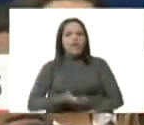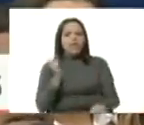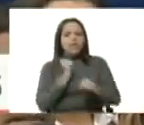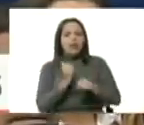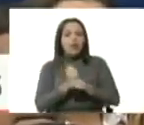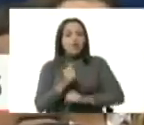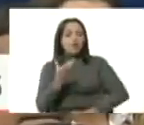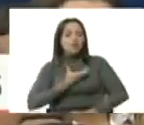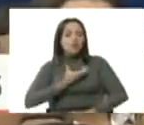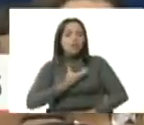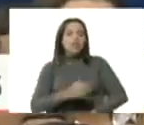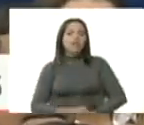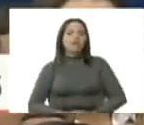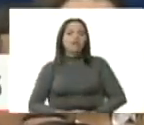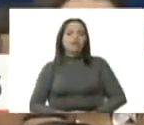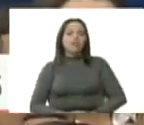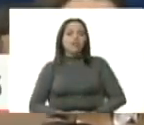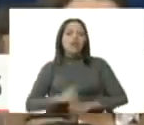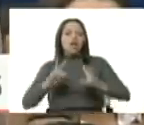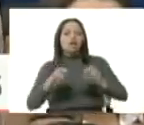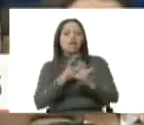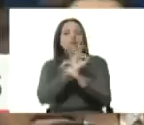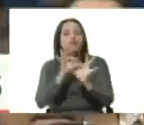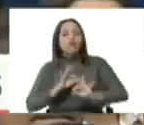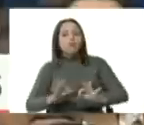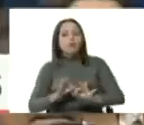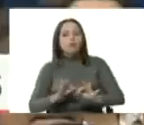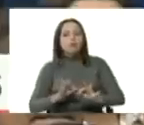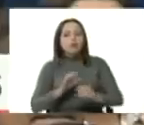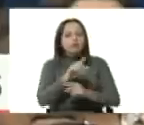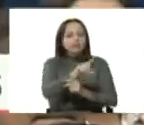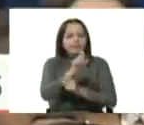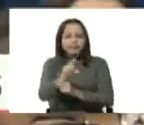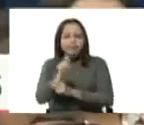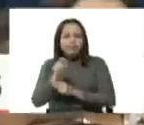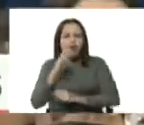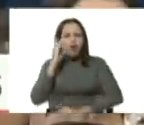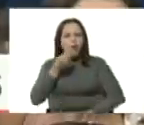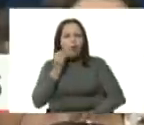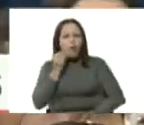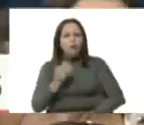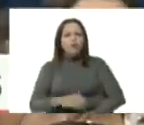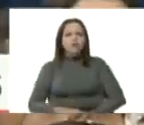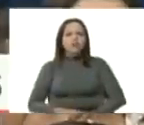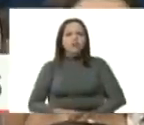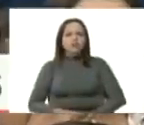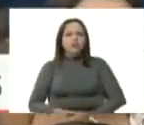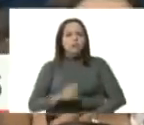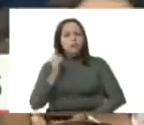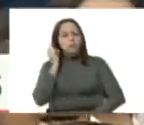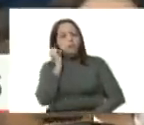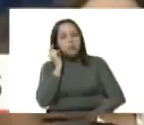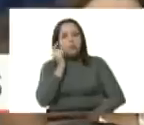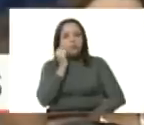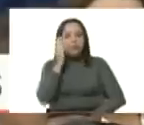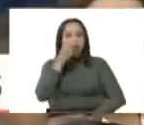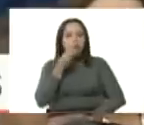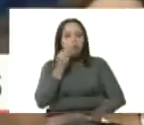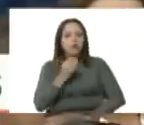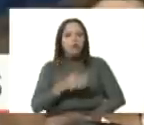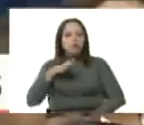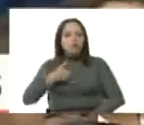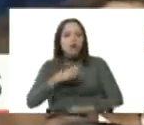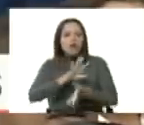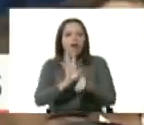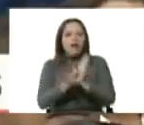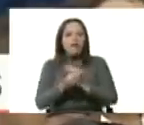las alcaldías, bueno, las nuevas tendencias para la captación, sobre todo de los jóvenes, de los muchachos y muchachas, adecuarnos nosotros a las